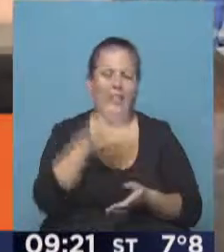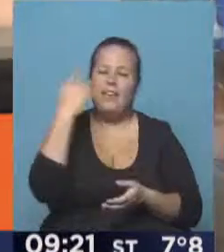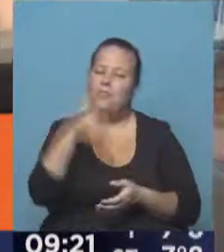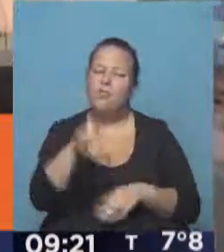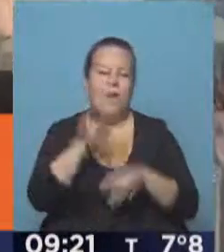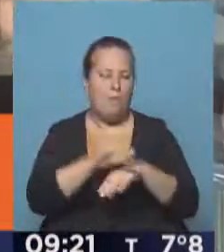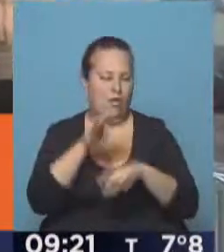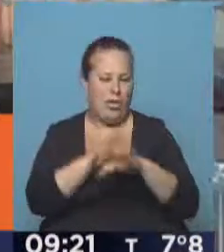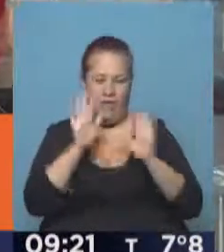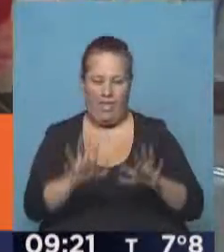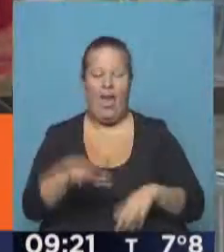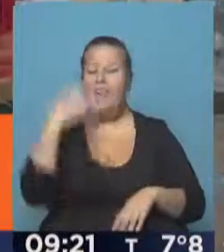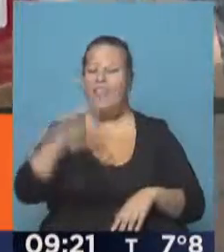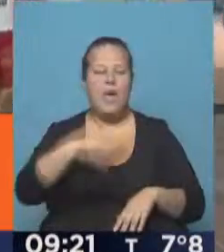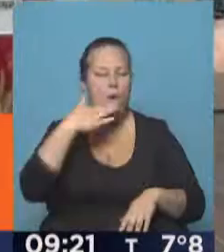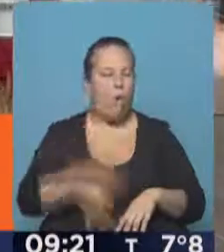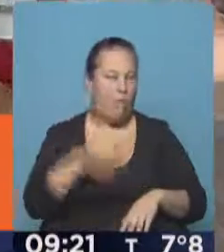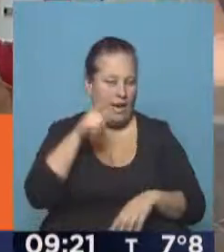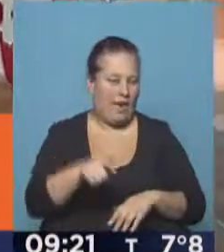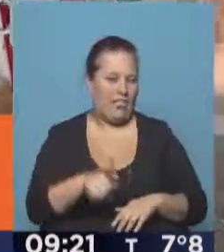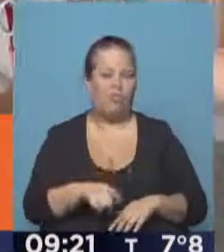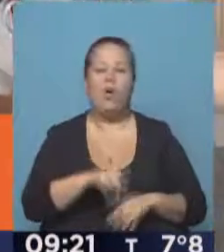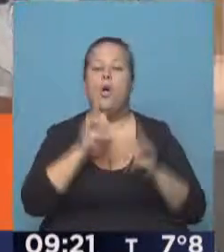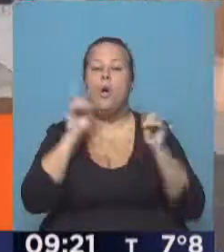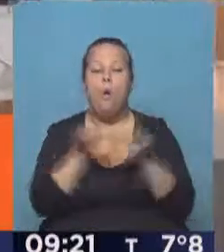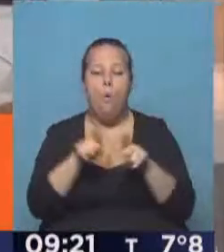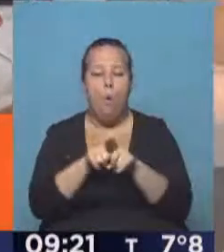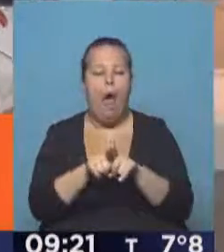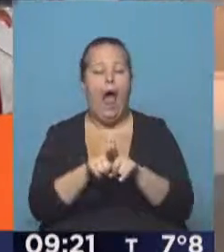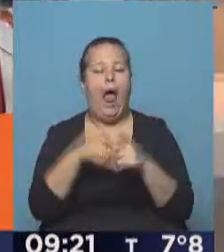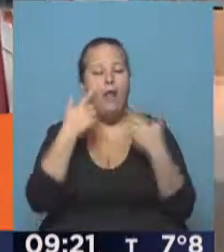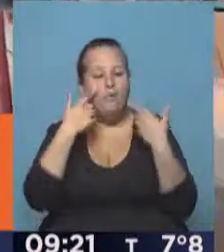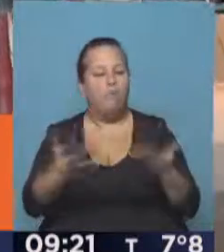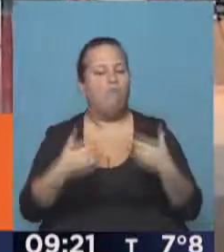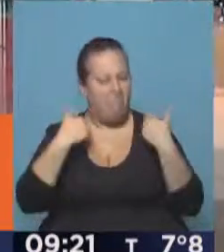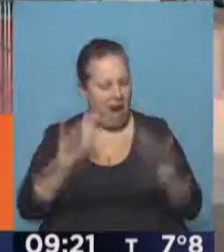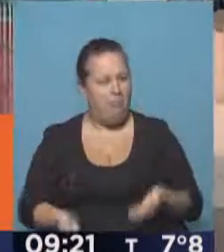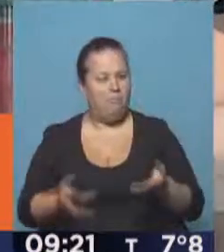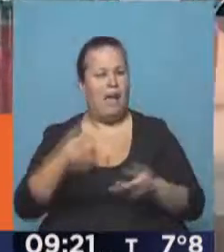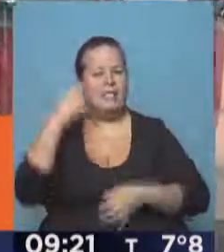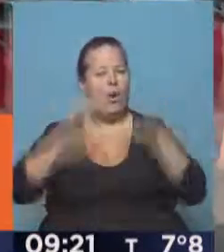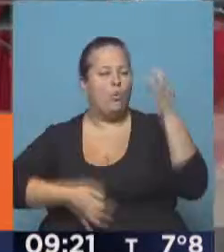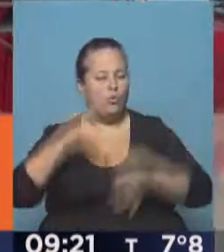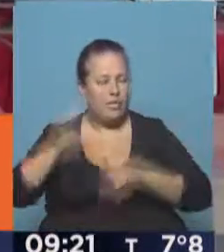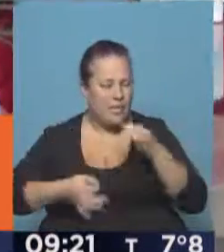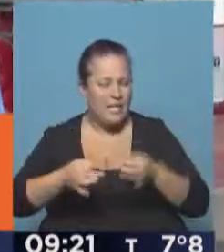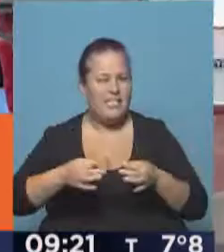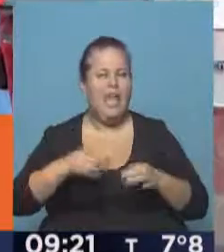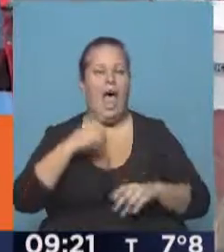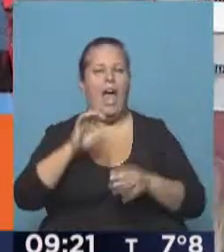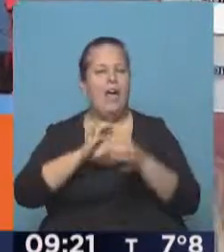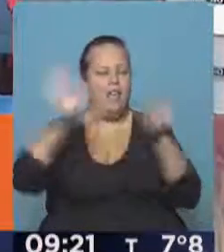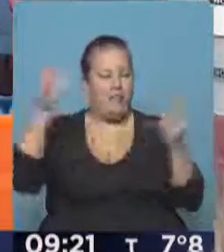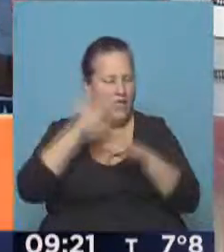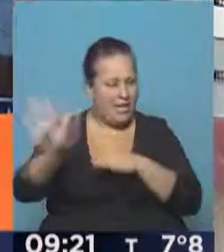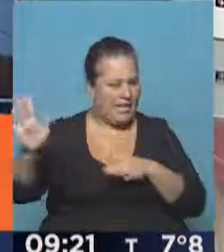esa responsabilidad, tiene que cumplir con ella, así como se ha mostrado dispuesto a darle a la justicia toda la